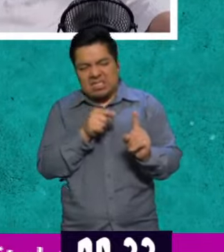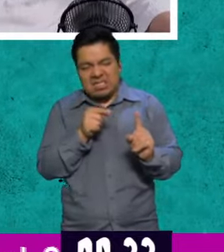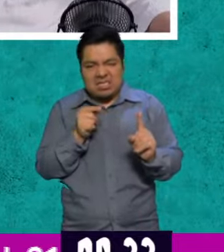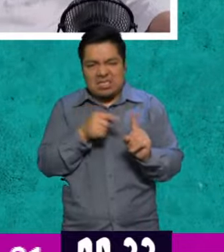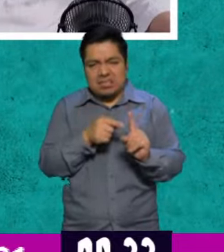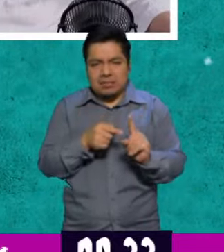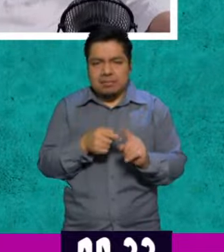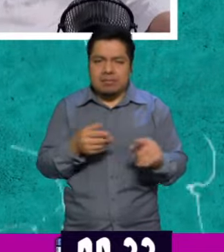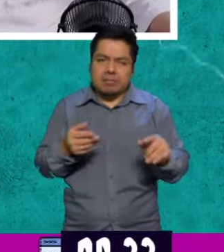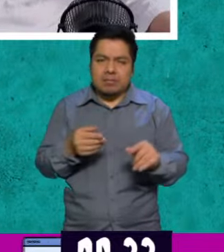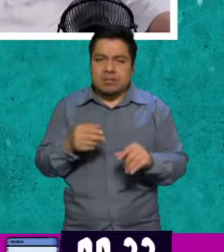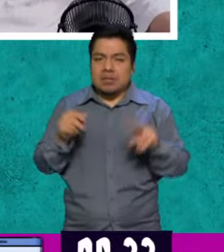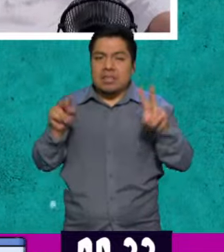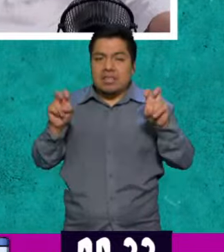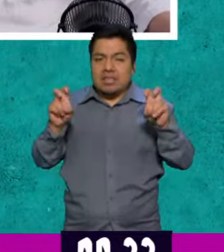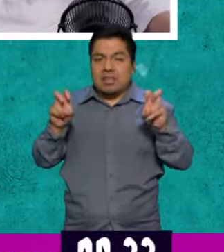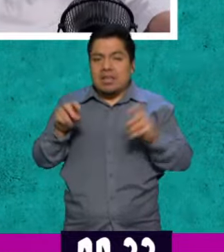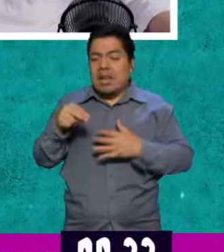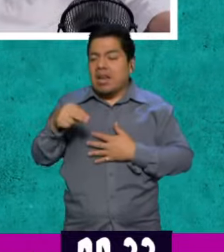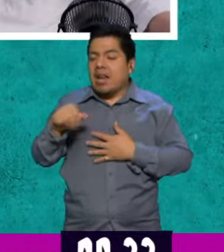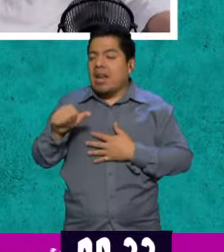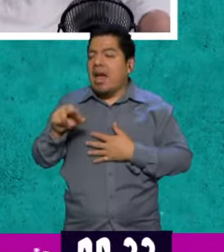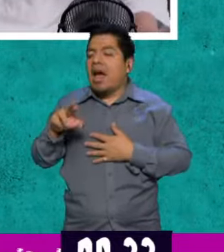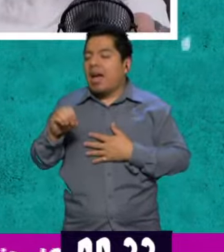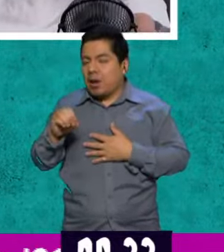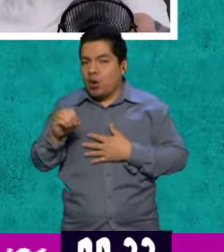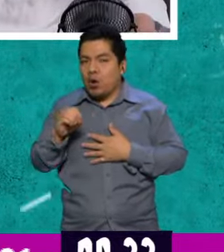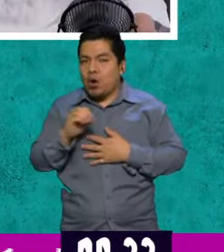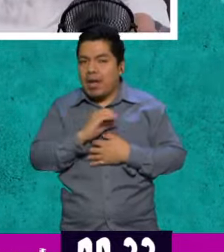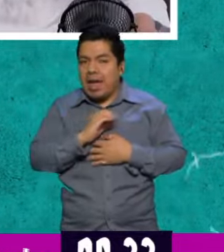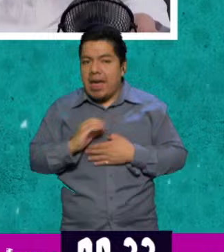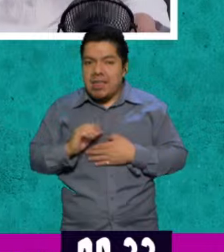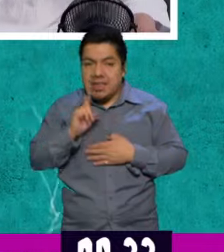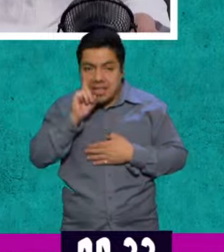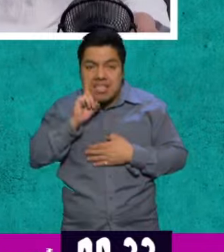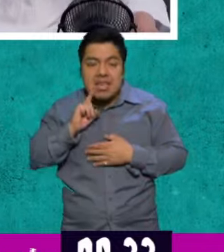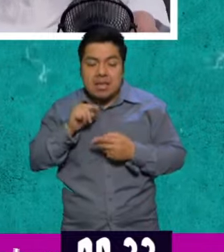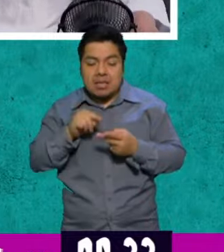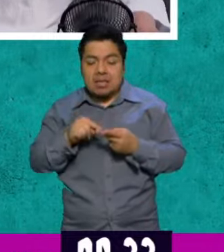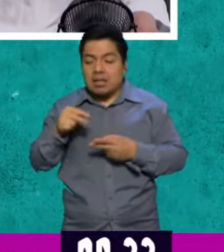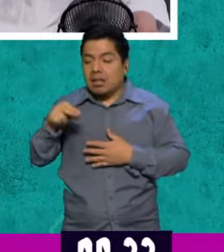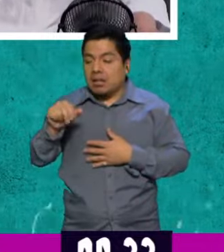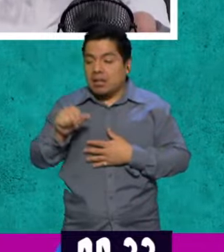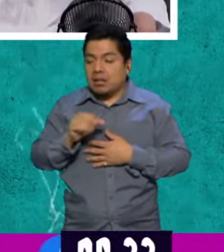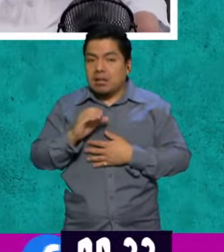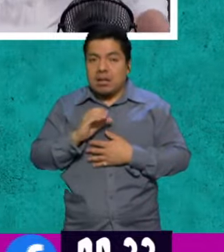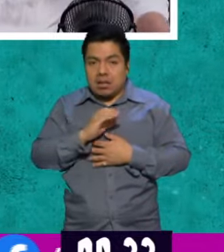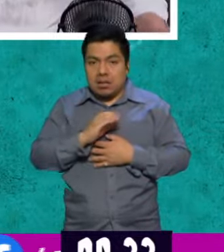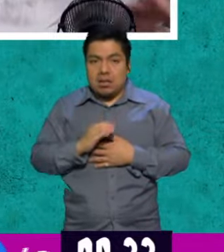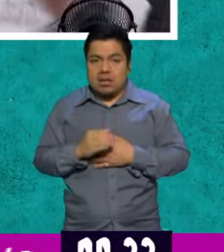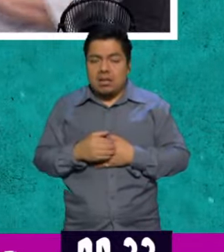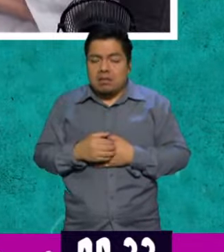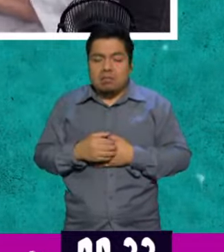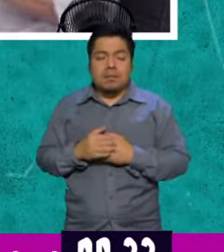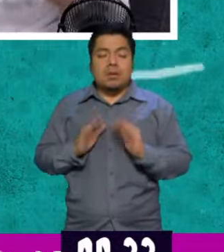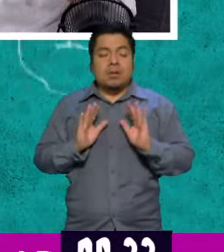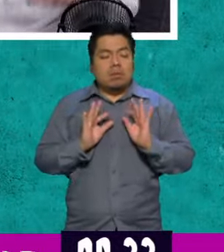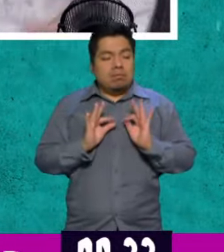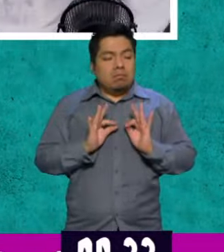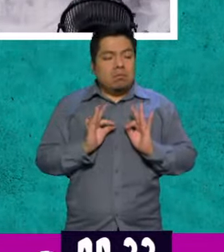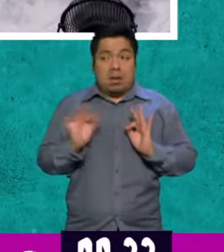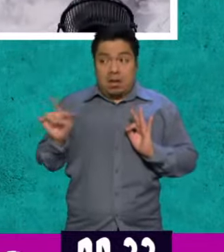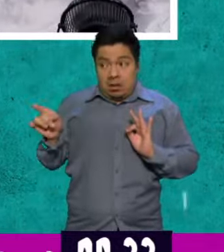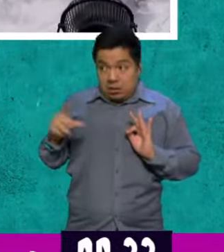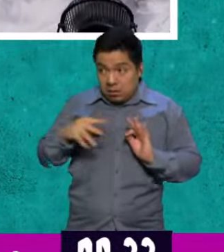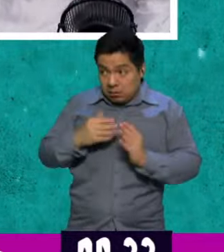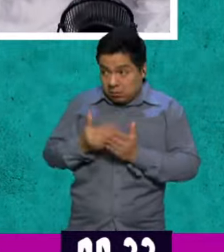de la narcocandidata, del narcogobierno. Y Claudia estoica, ¿eh? Así de, ah, tiene usted pruebas, vaya y denuncia. Claro. Pero no había forma. Yo